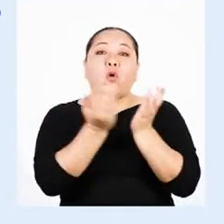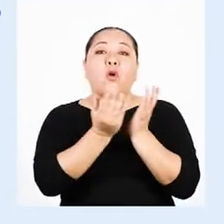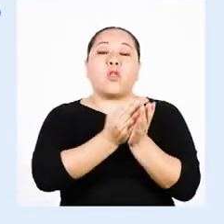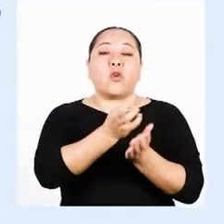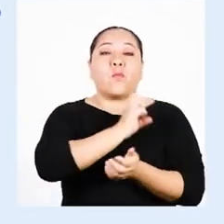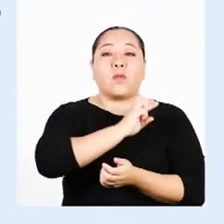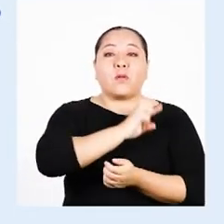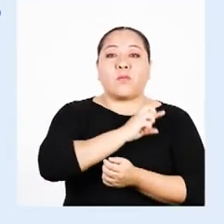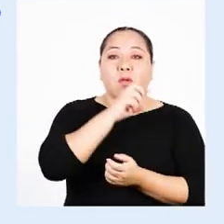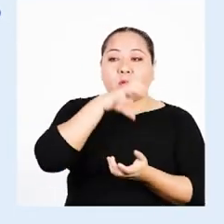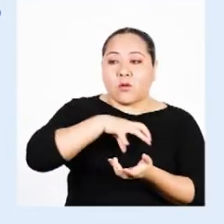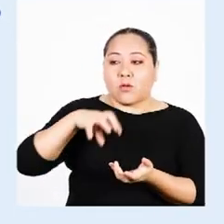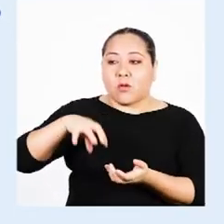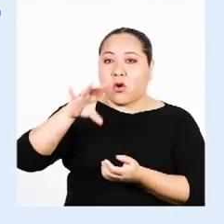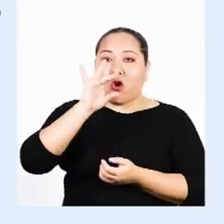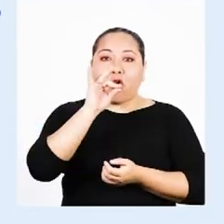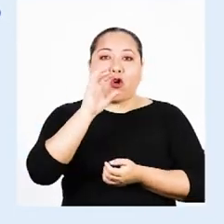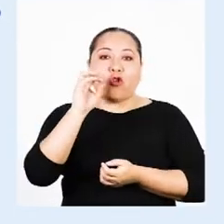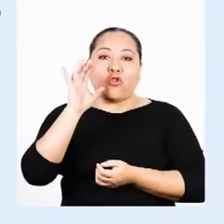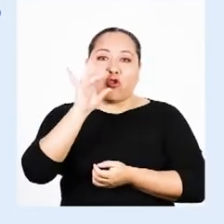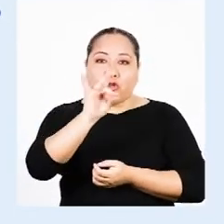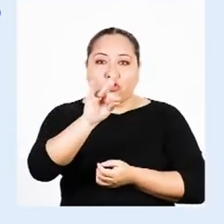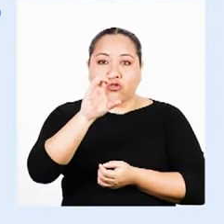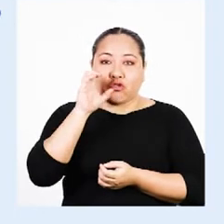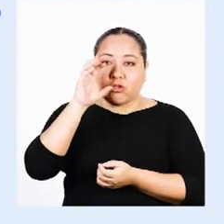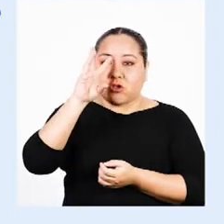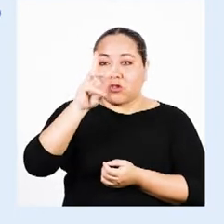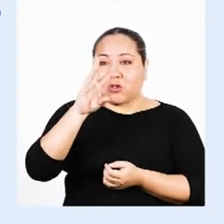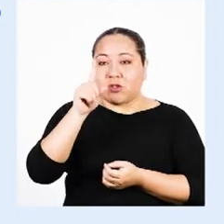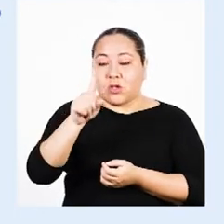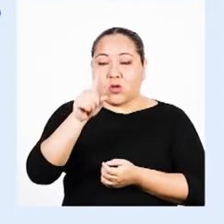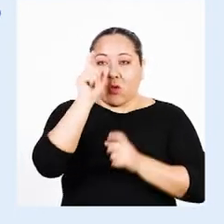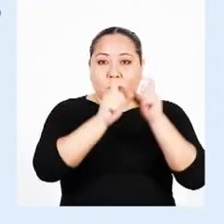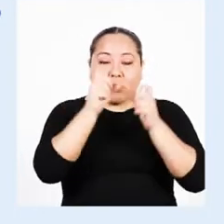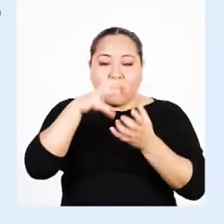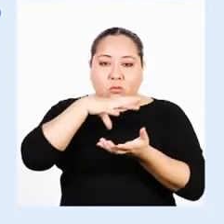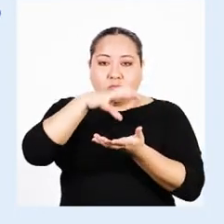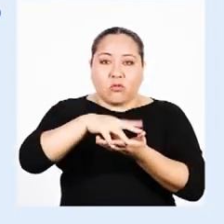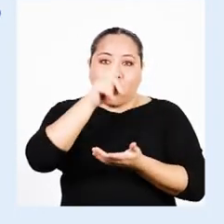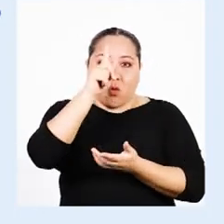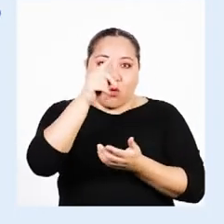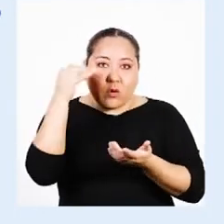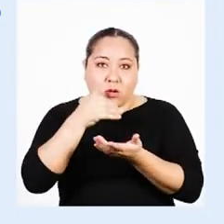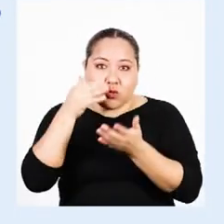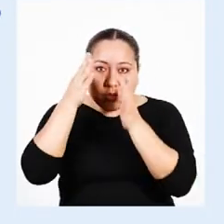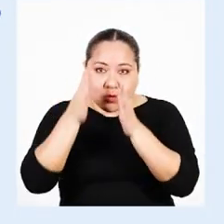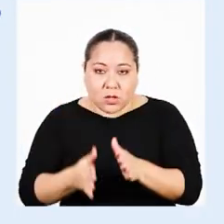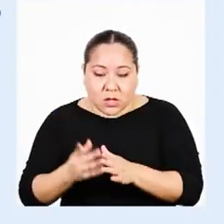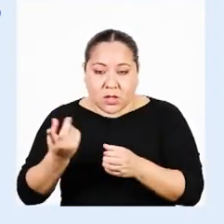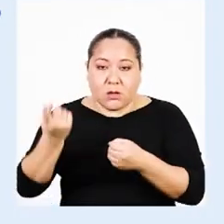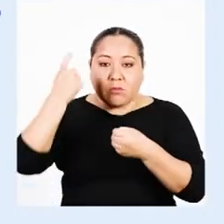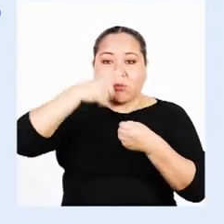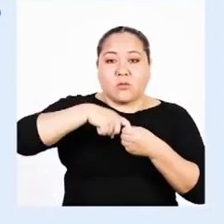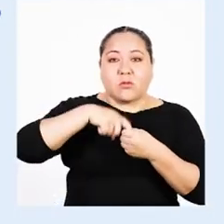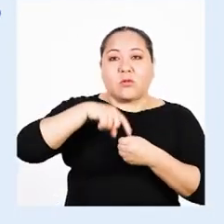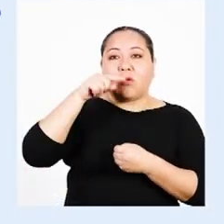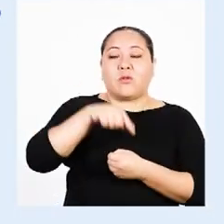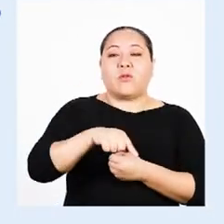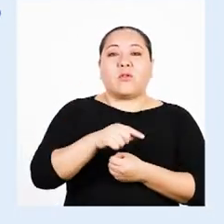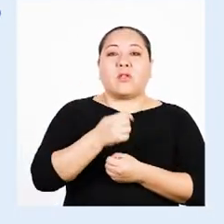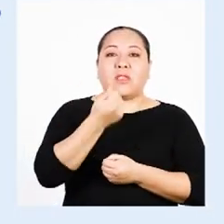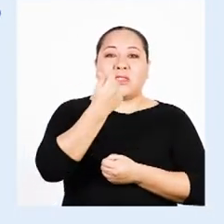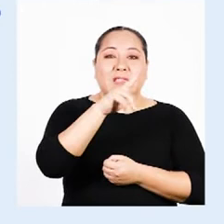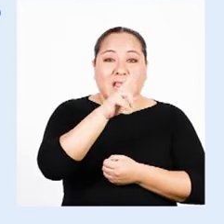una escuela primaria por cada 861 habitantes y un estudiante matriculado